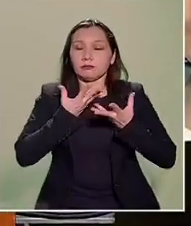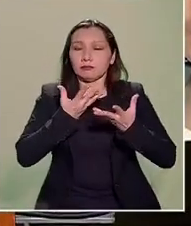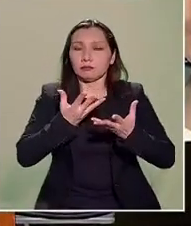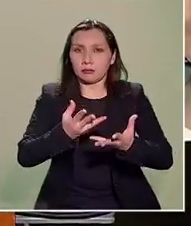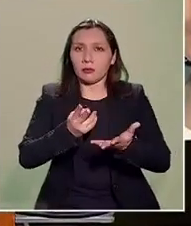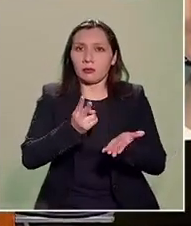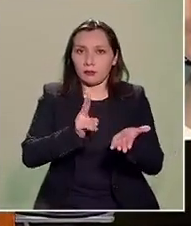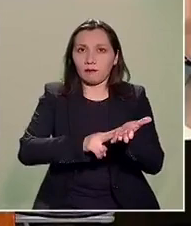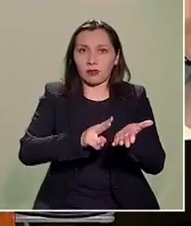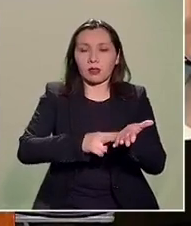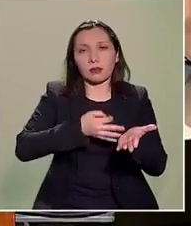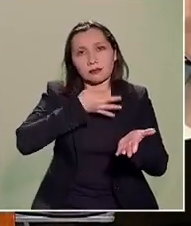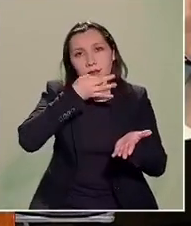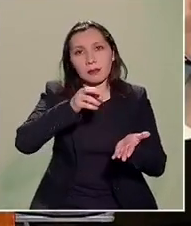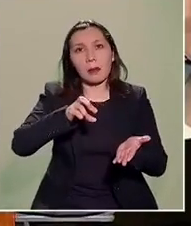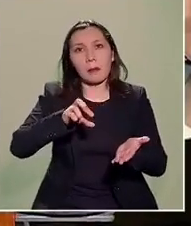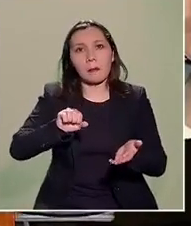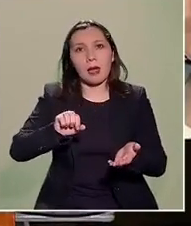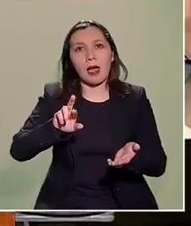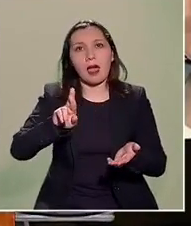más vívida parábola